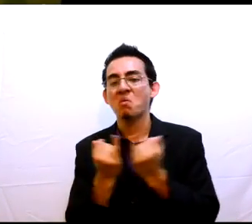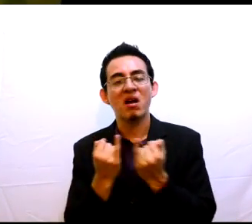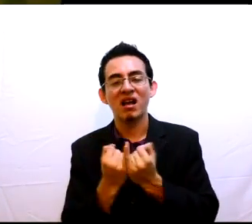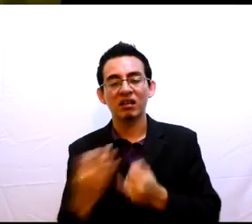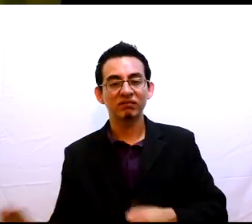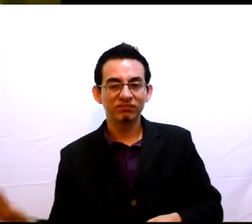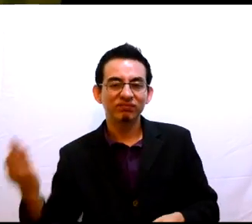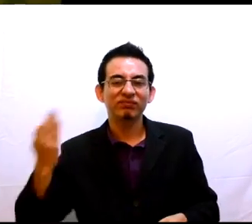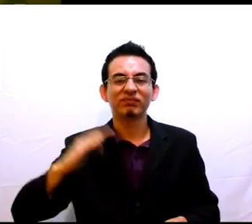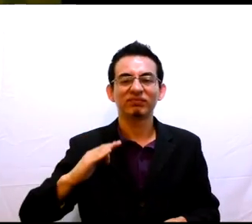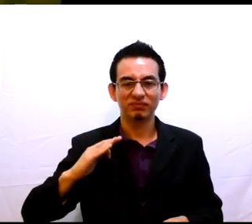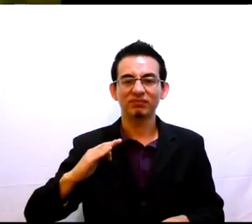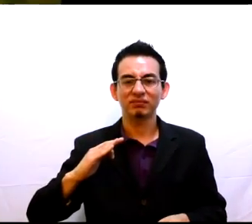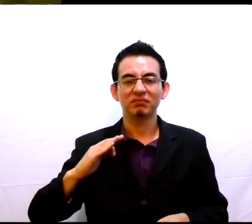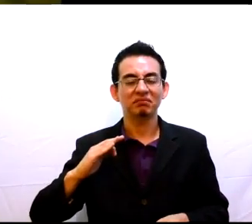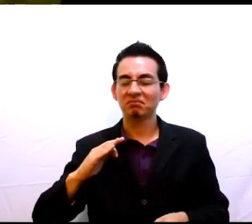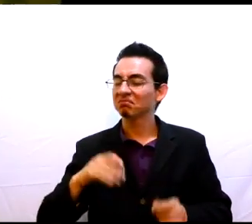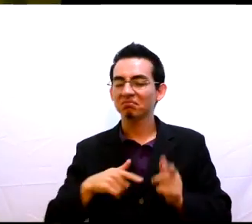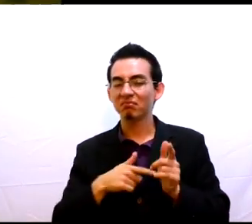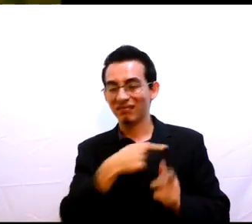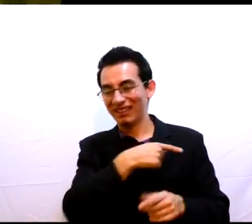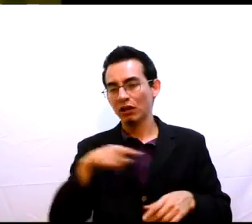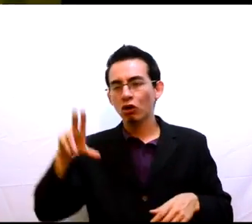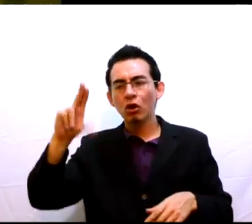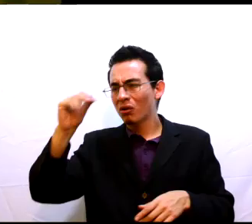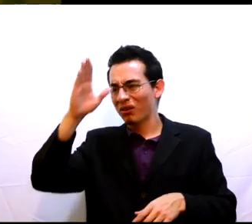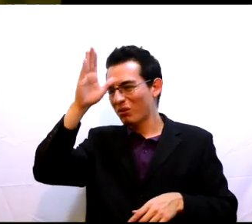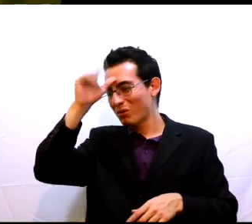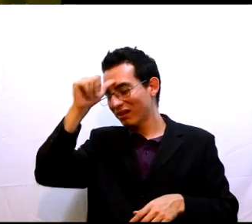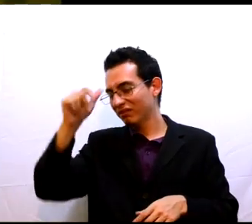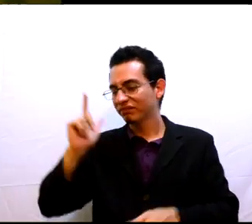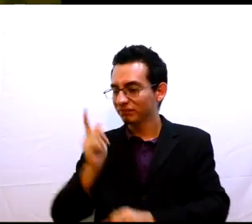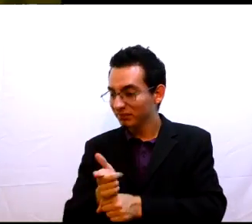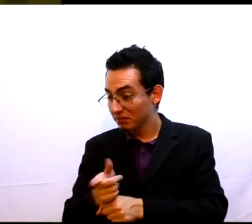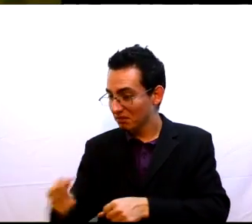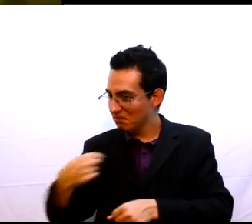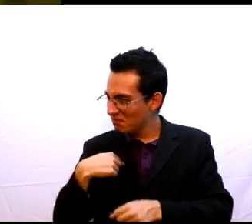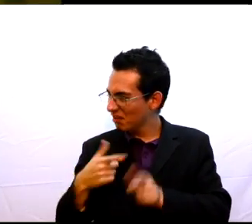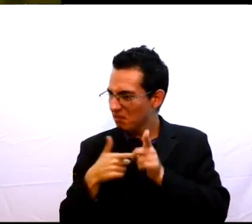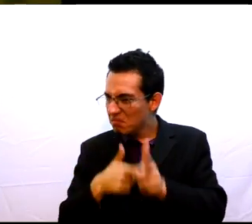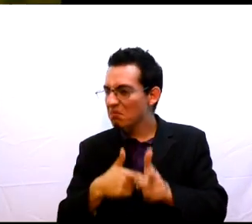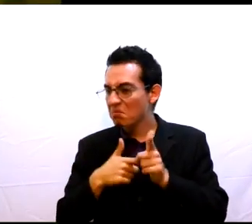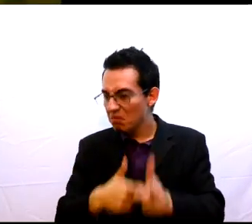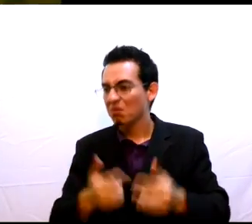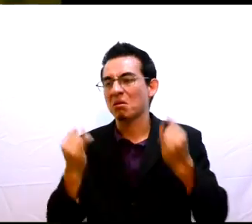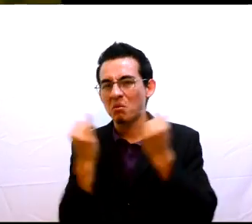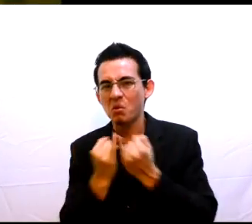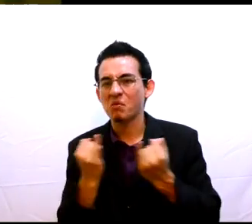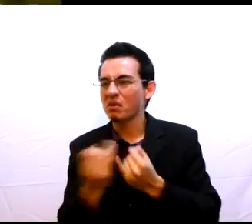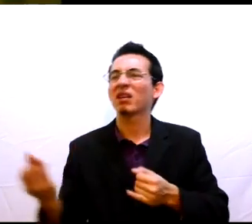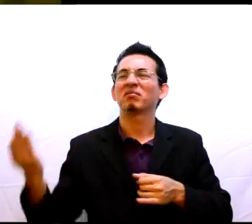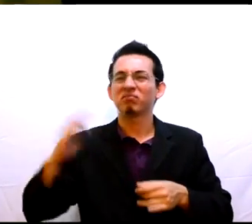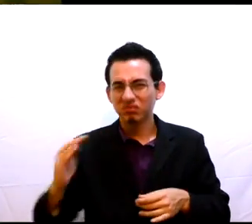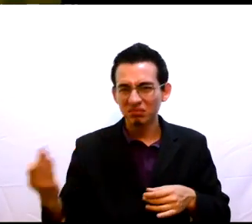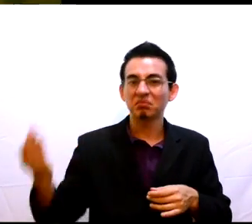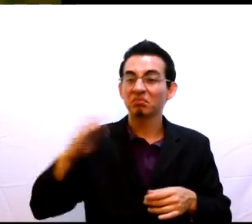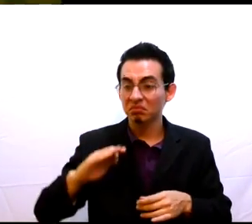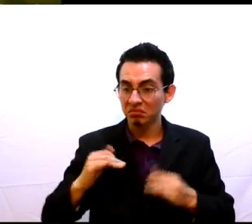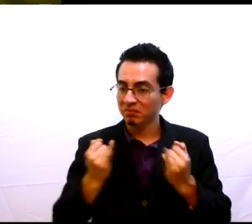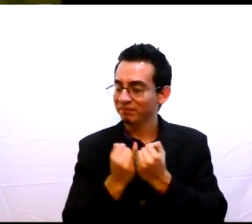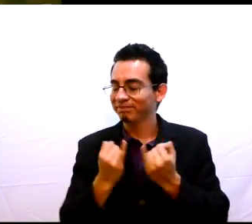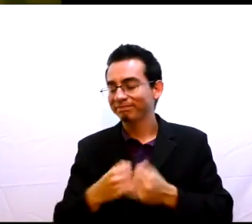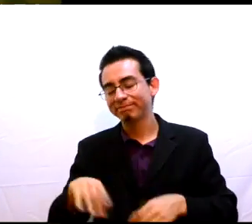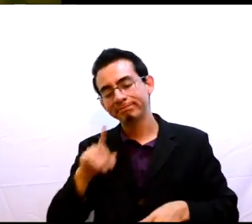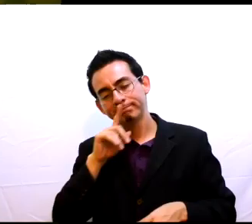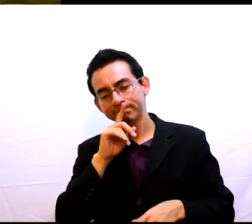decir que el señor aprobó las acciones de su mayordomo del aquí en la parábola porque es obvio que en toda la